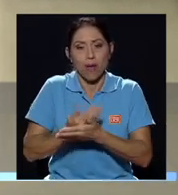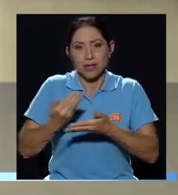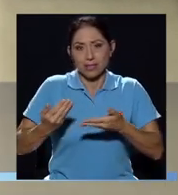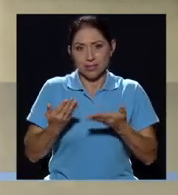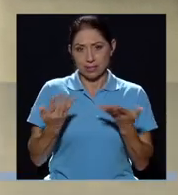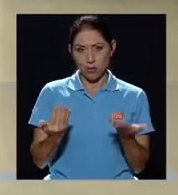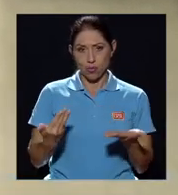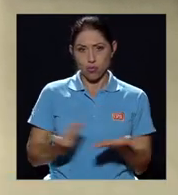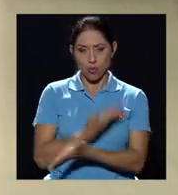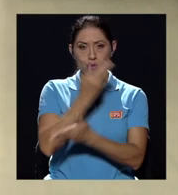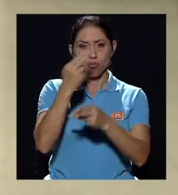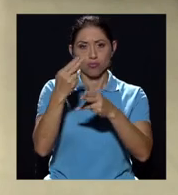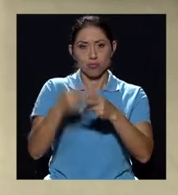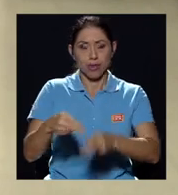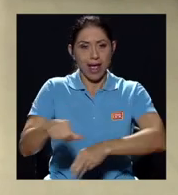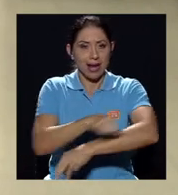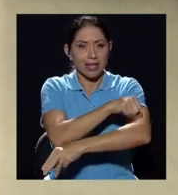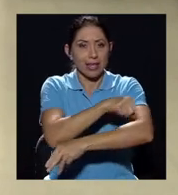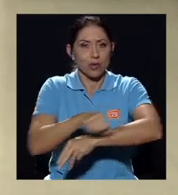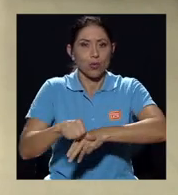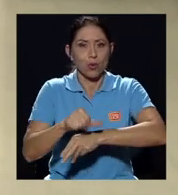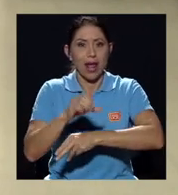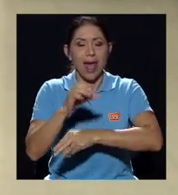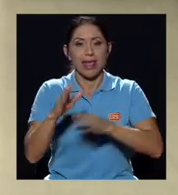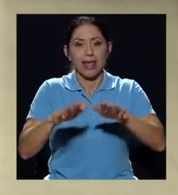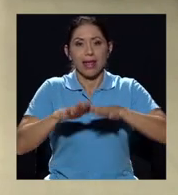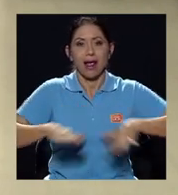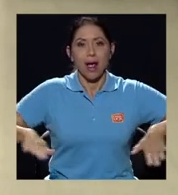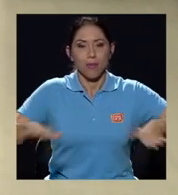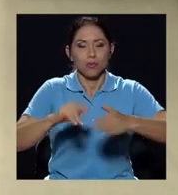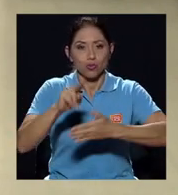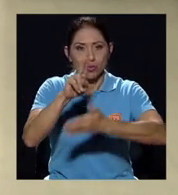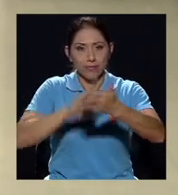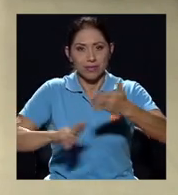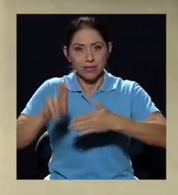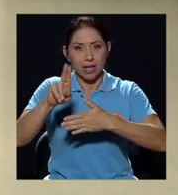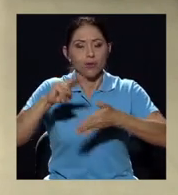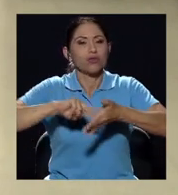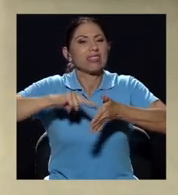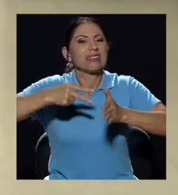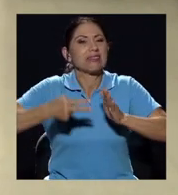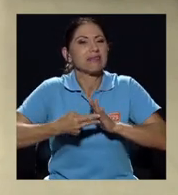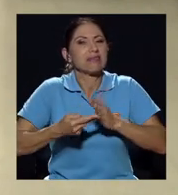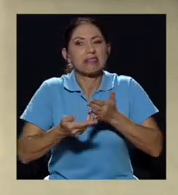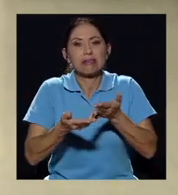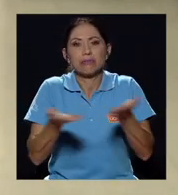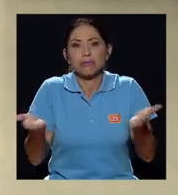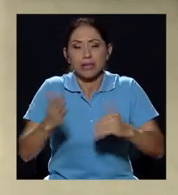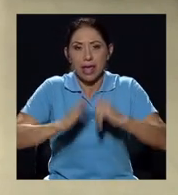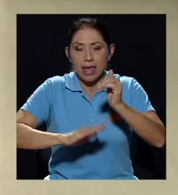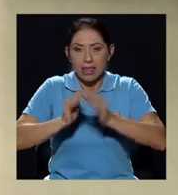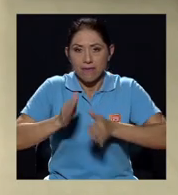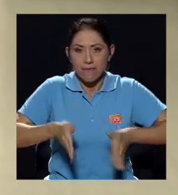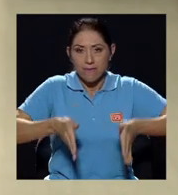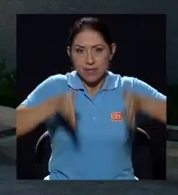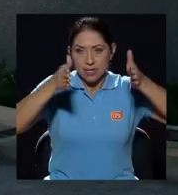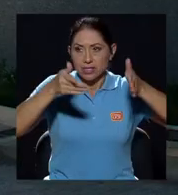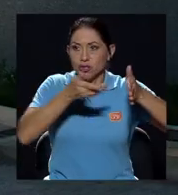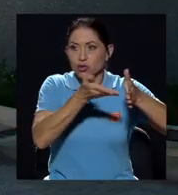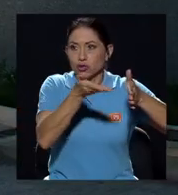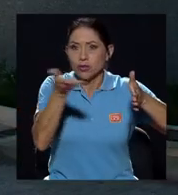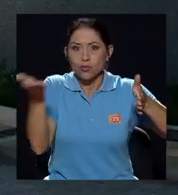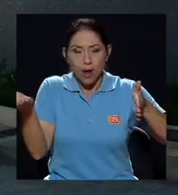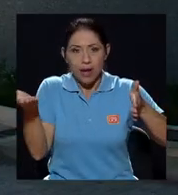llamamos arquitectura de campus universitario. O sea, se trata de edificios en los cuales